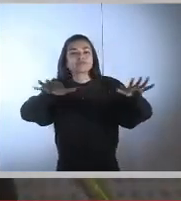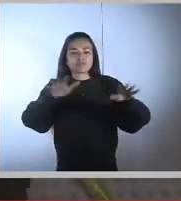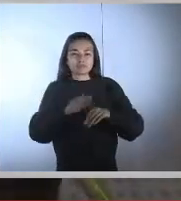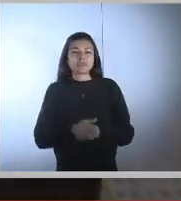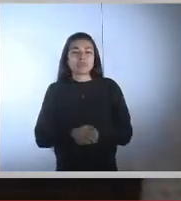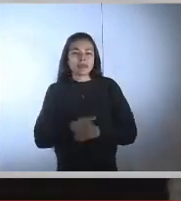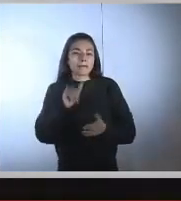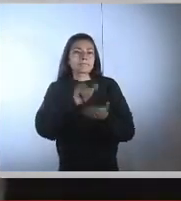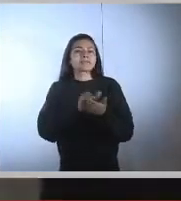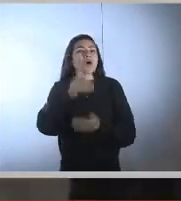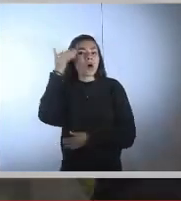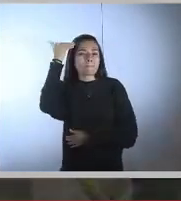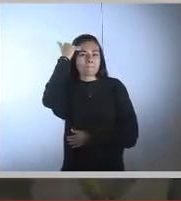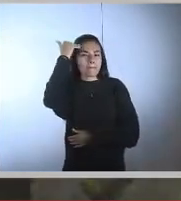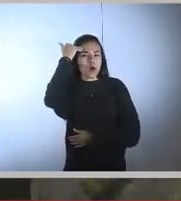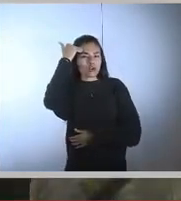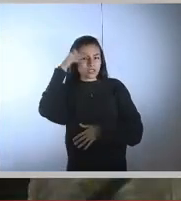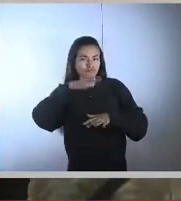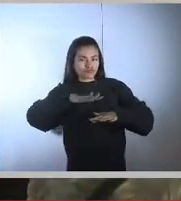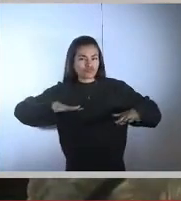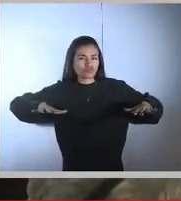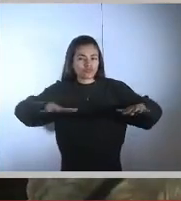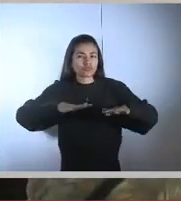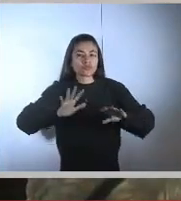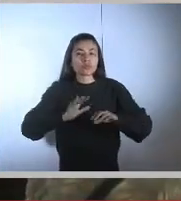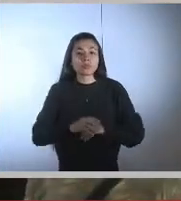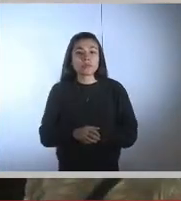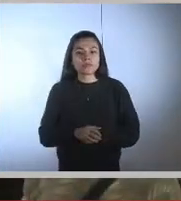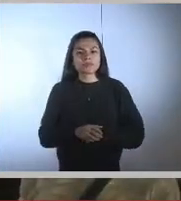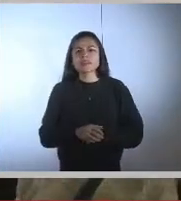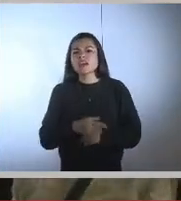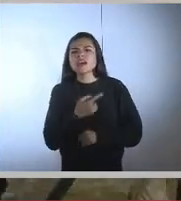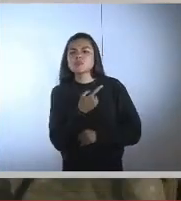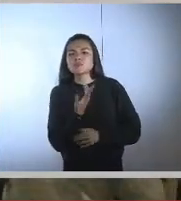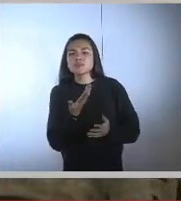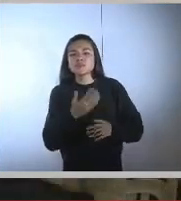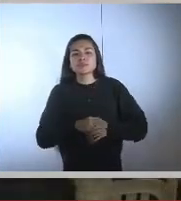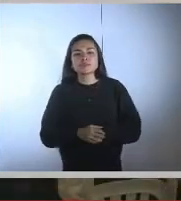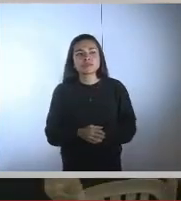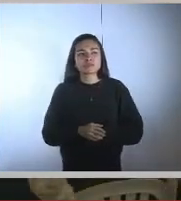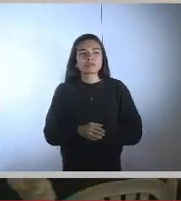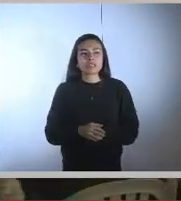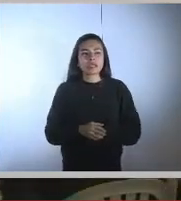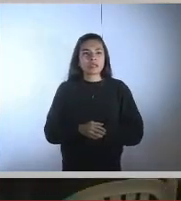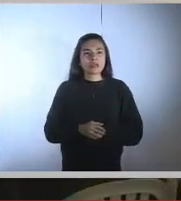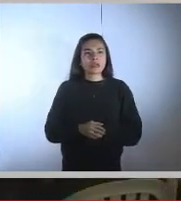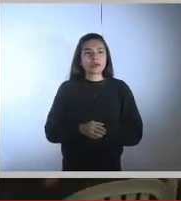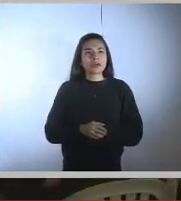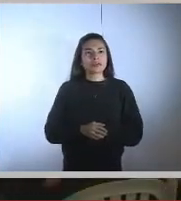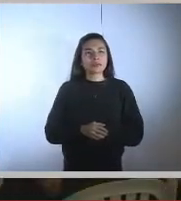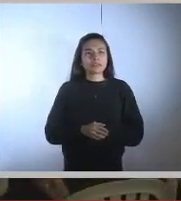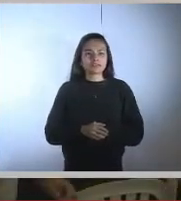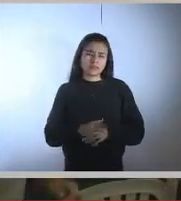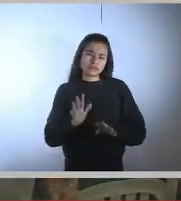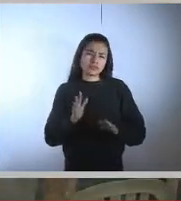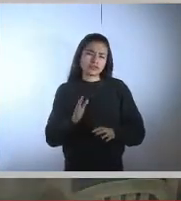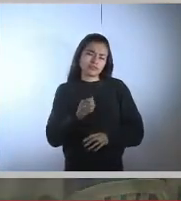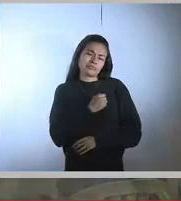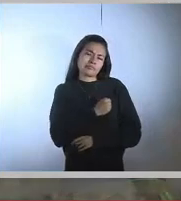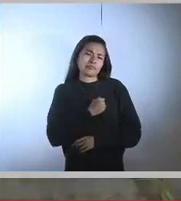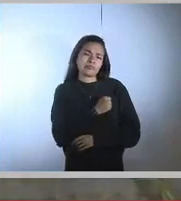del evento. Tenemos aquí, vamos a tener, ya les voy a pedir